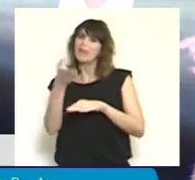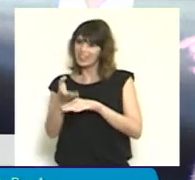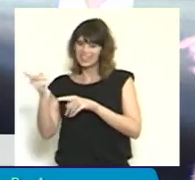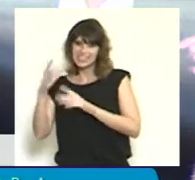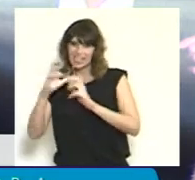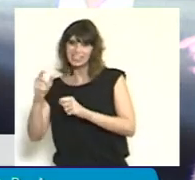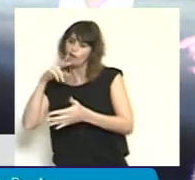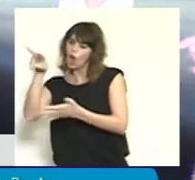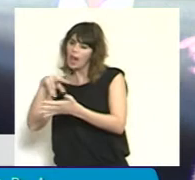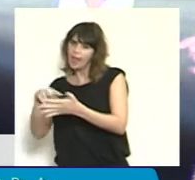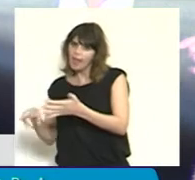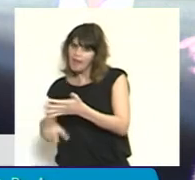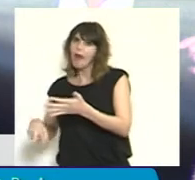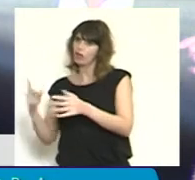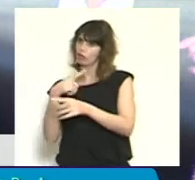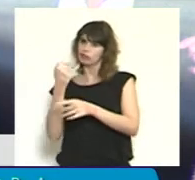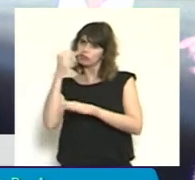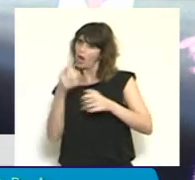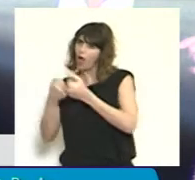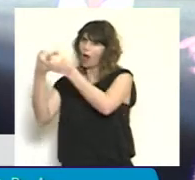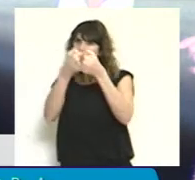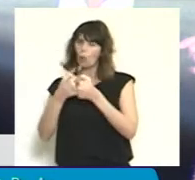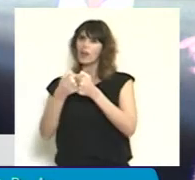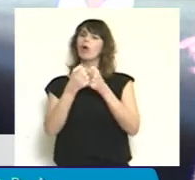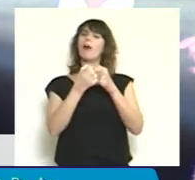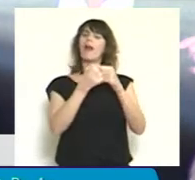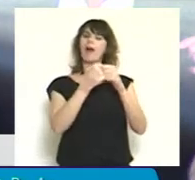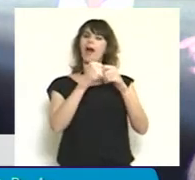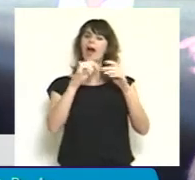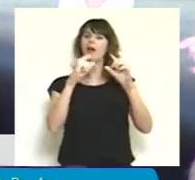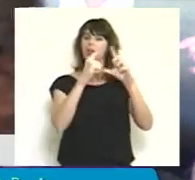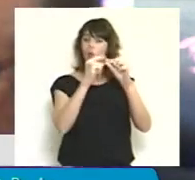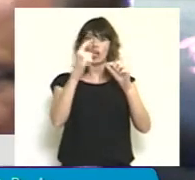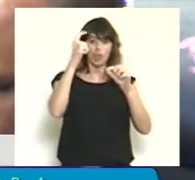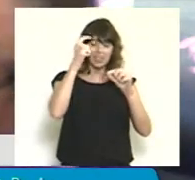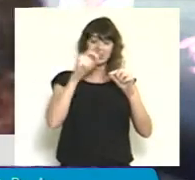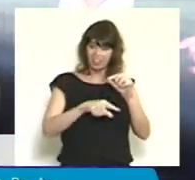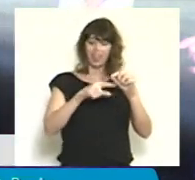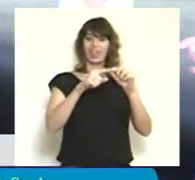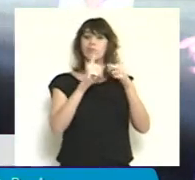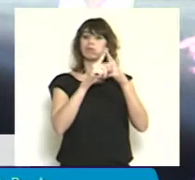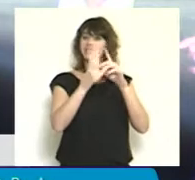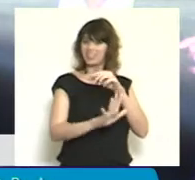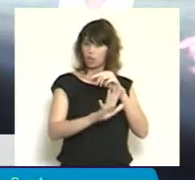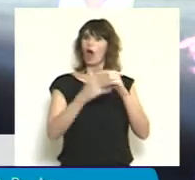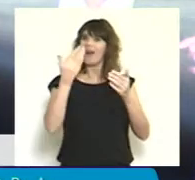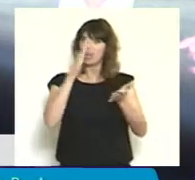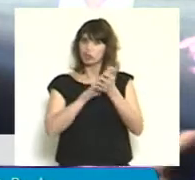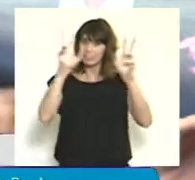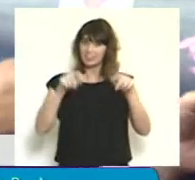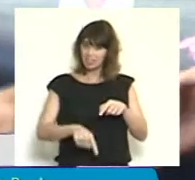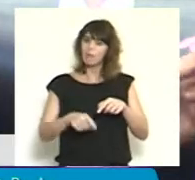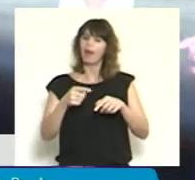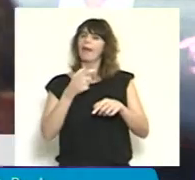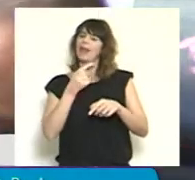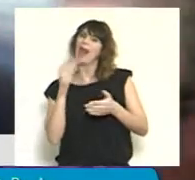secretaría que hemos consensuado para el inciso 10 del artículo 5 que trata esta materia agregar que para